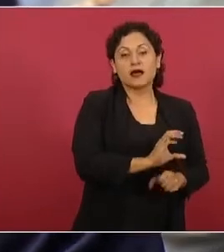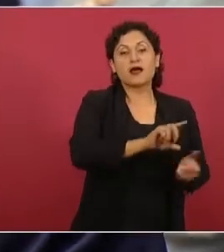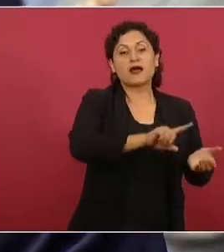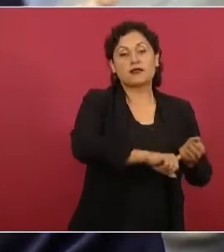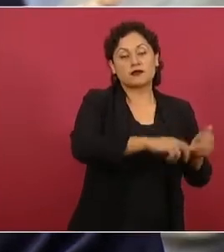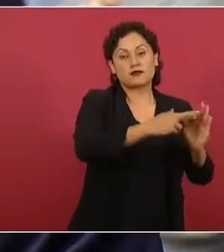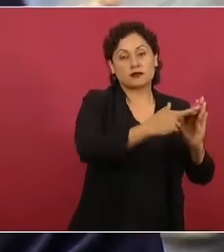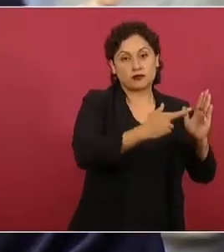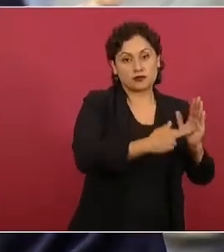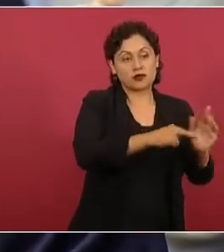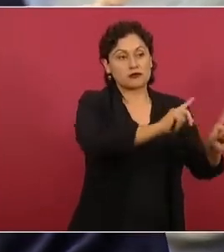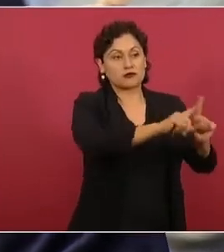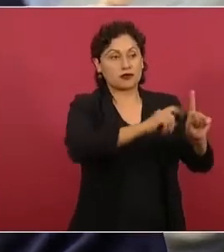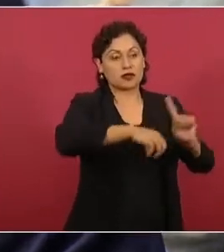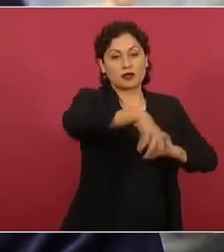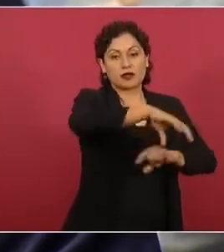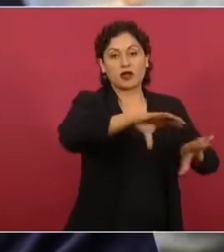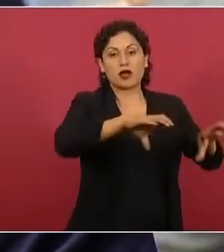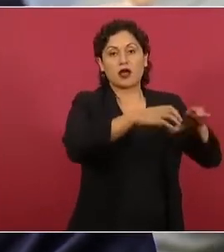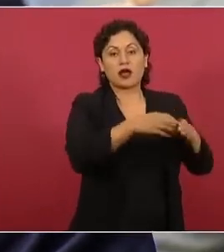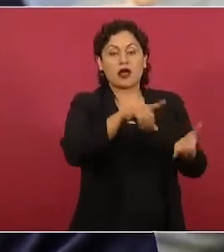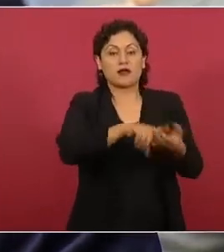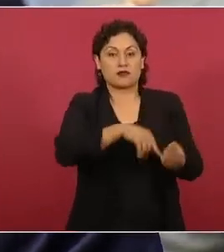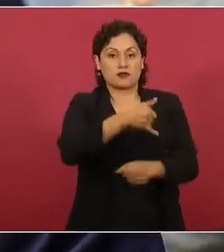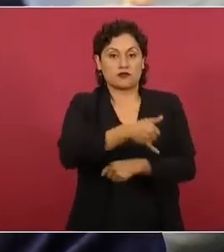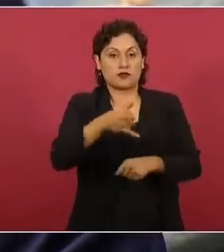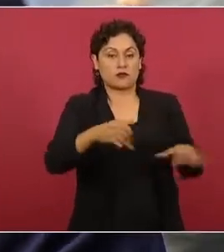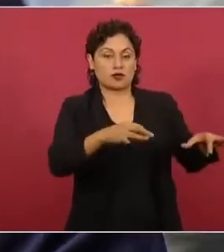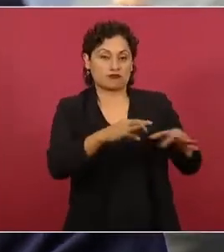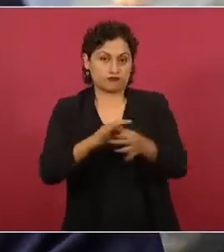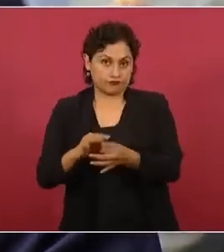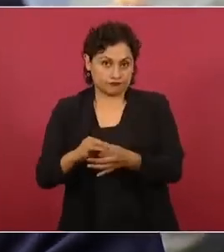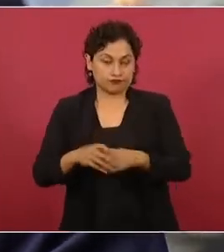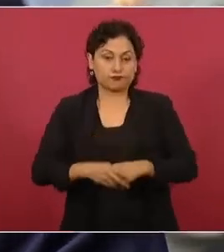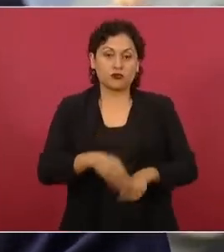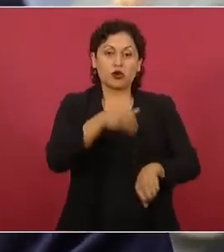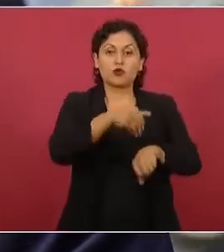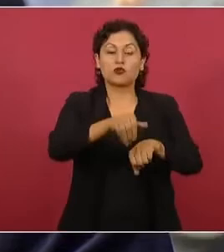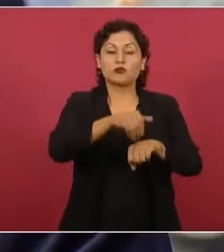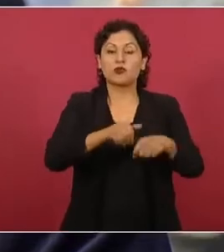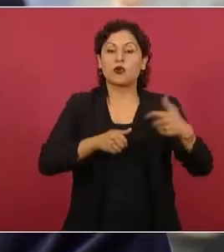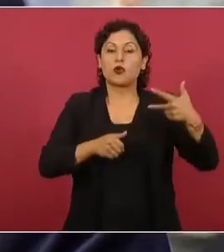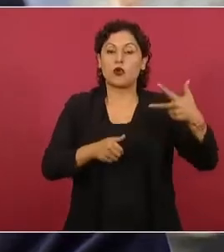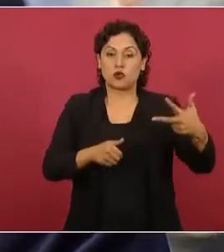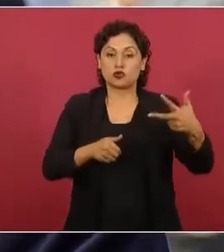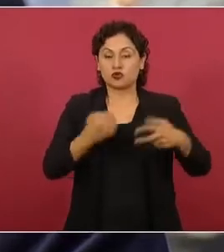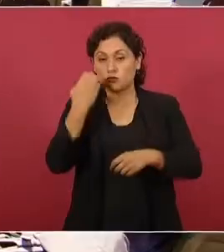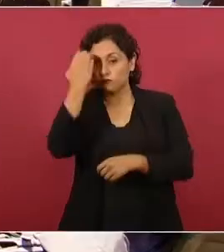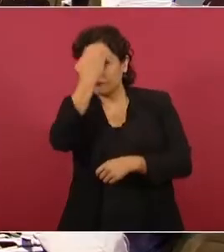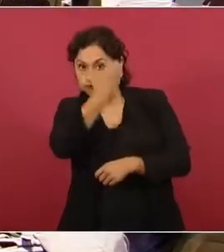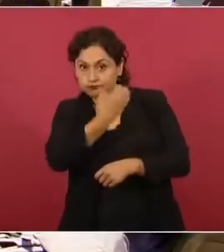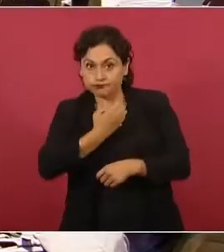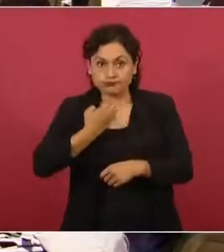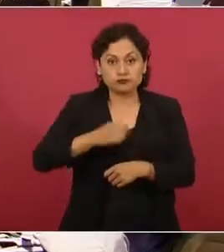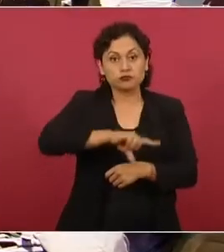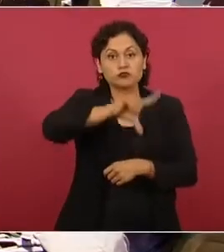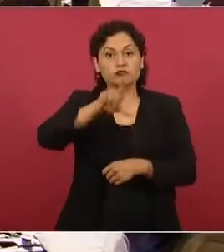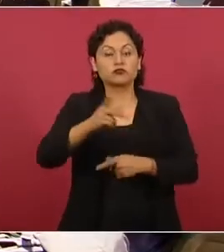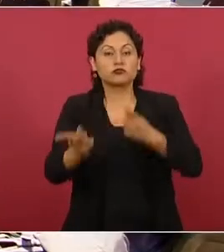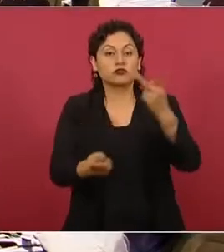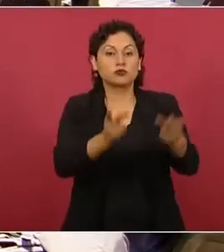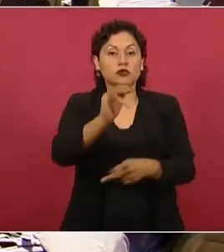operación de los órganos colegiados del Infonavit. Punto 8, examinación y en su caso aprobación del